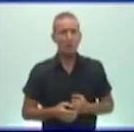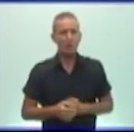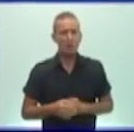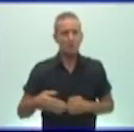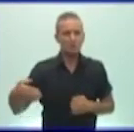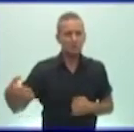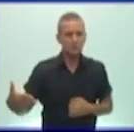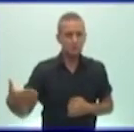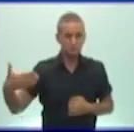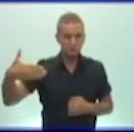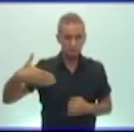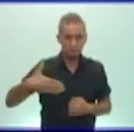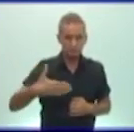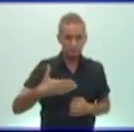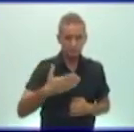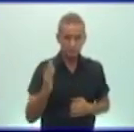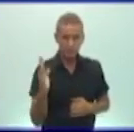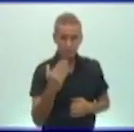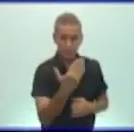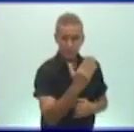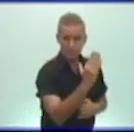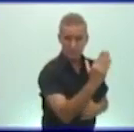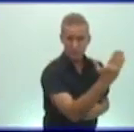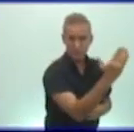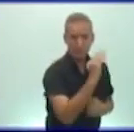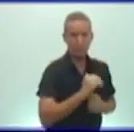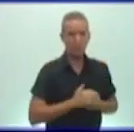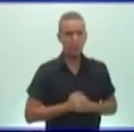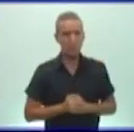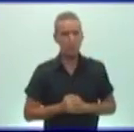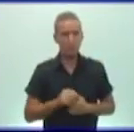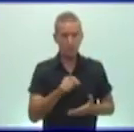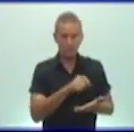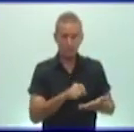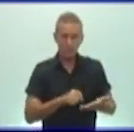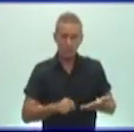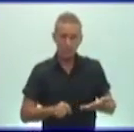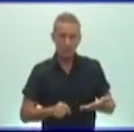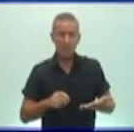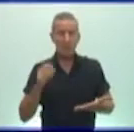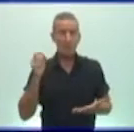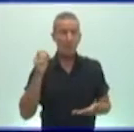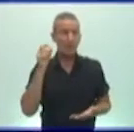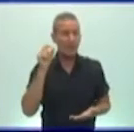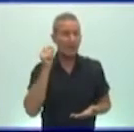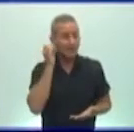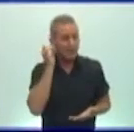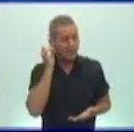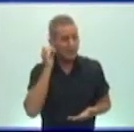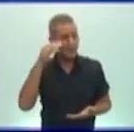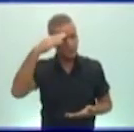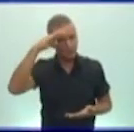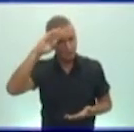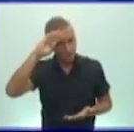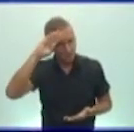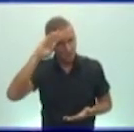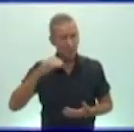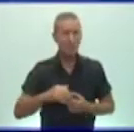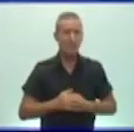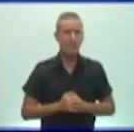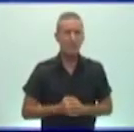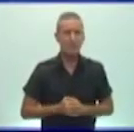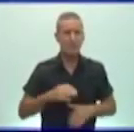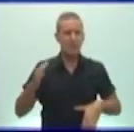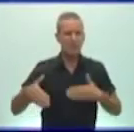Tiburón, Tiburo, de la autoría de la destacada escritora cubana Mirta Aguirre. Van a realizar las actividades